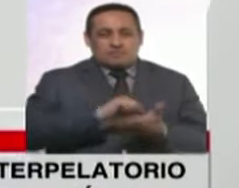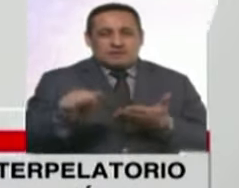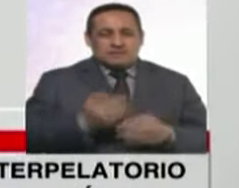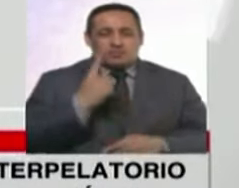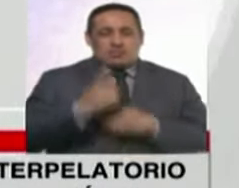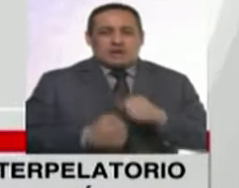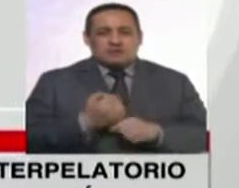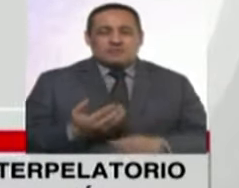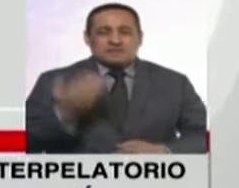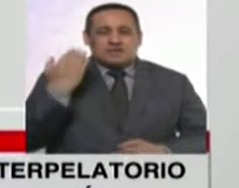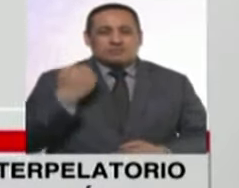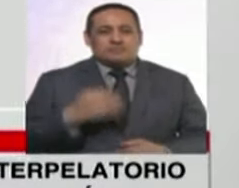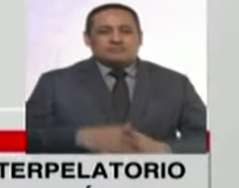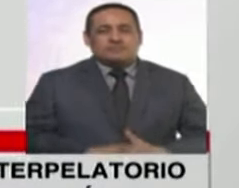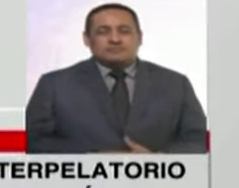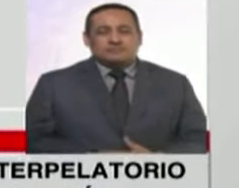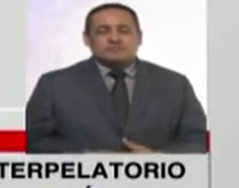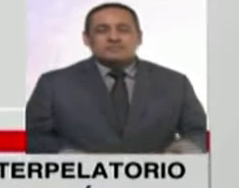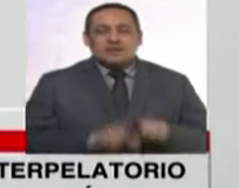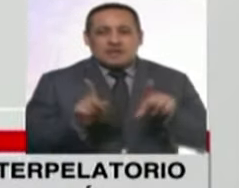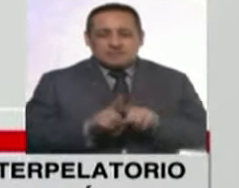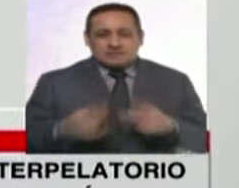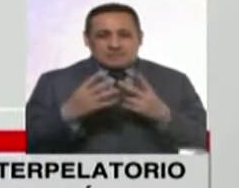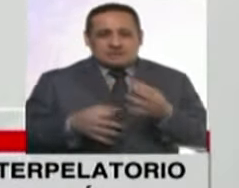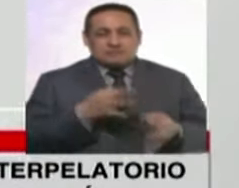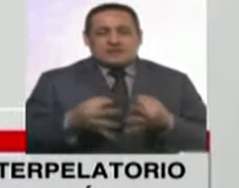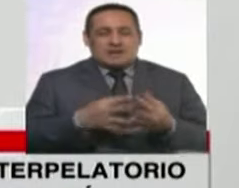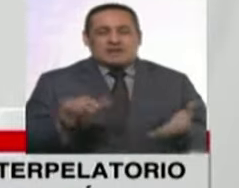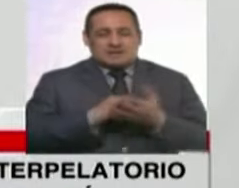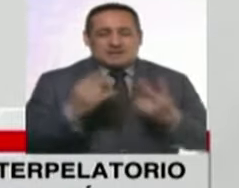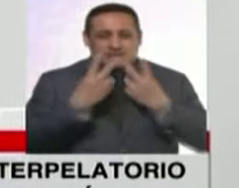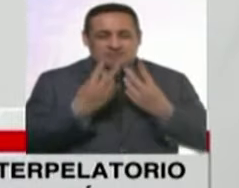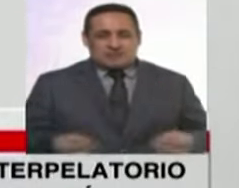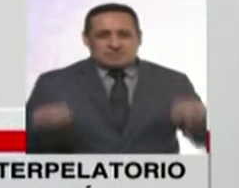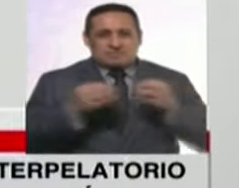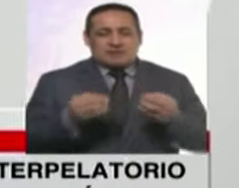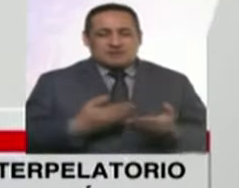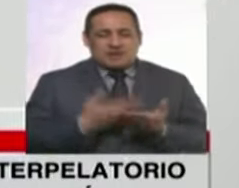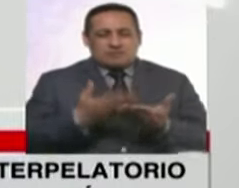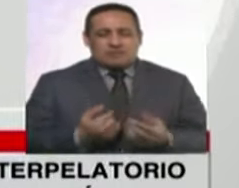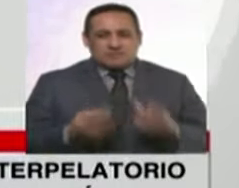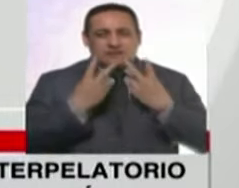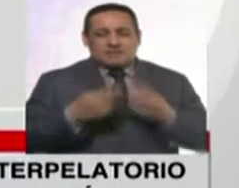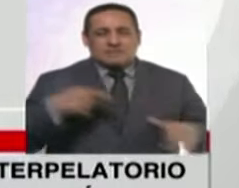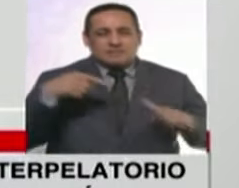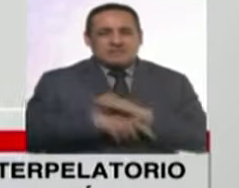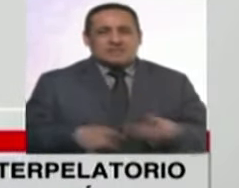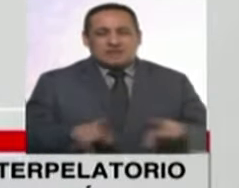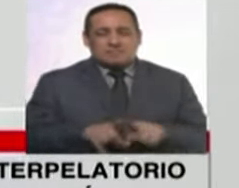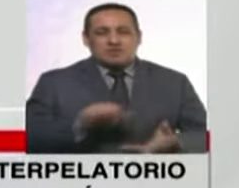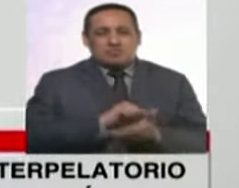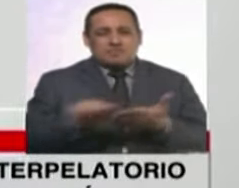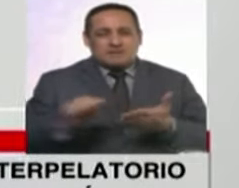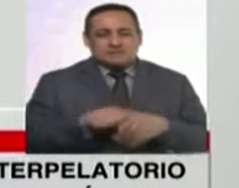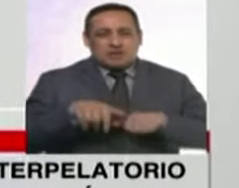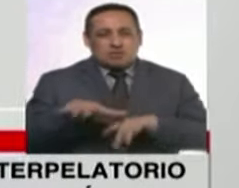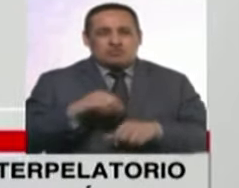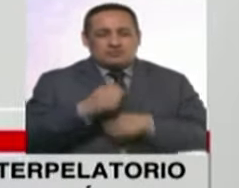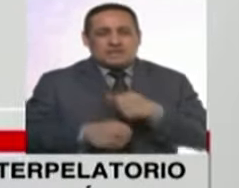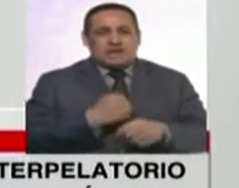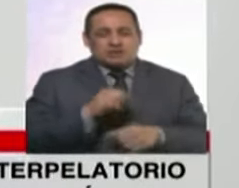anterior también se advierte un incremento en la incidencia de homicidios en el mes de julio 2022